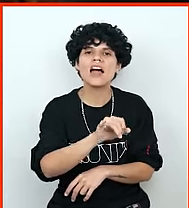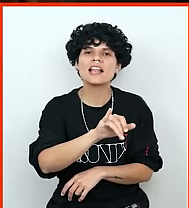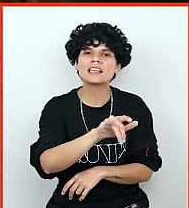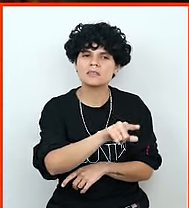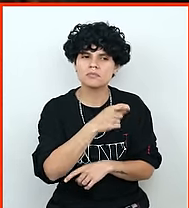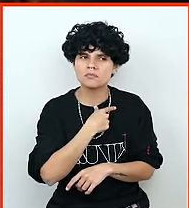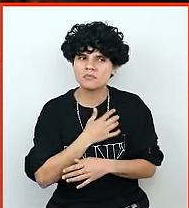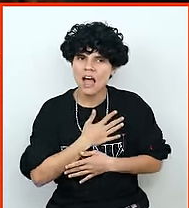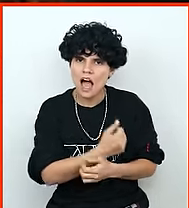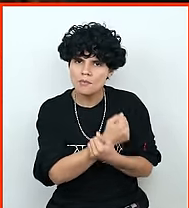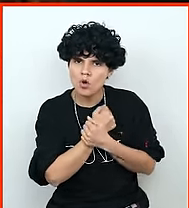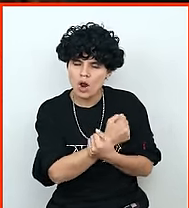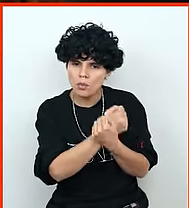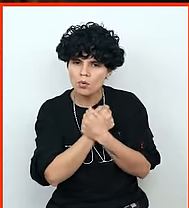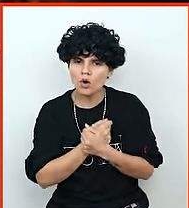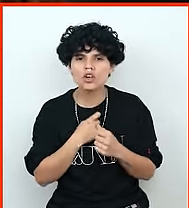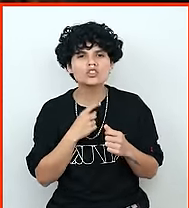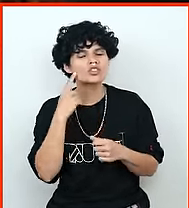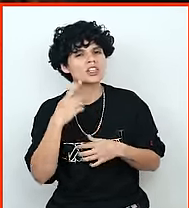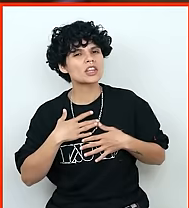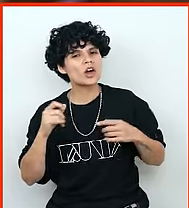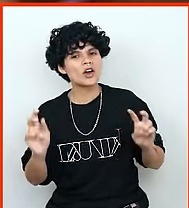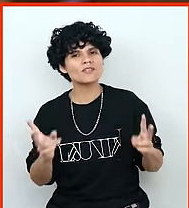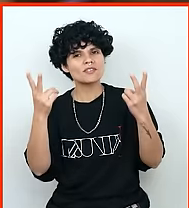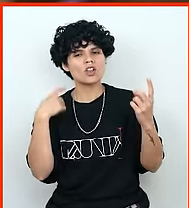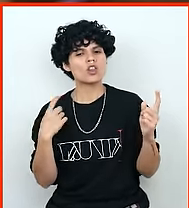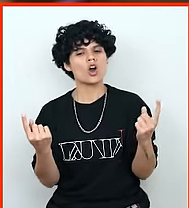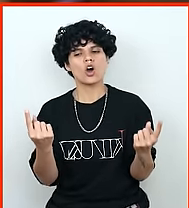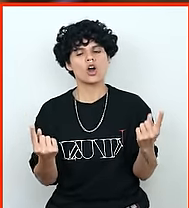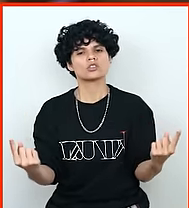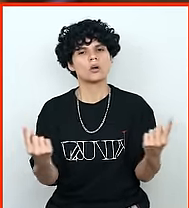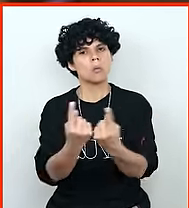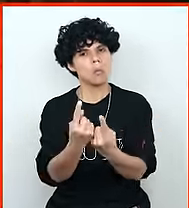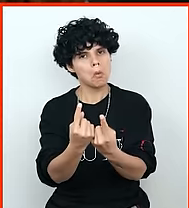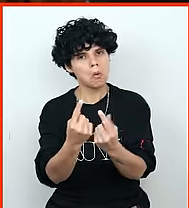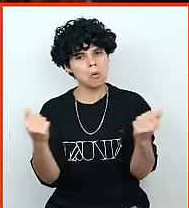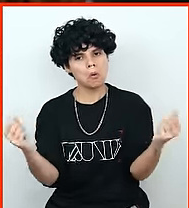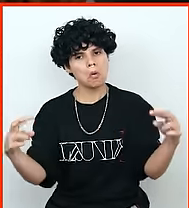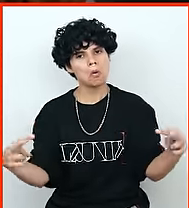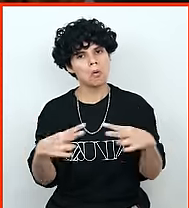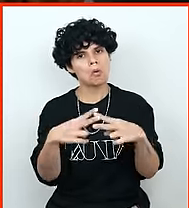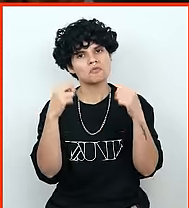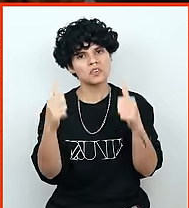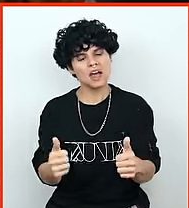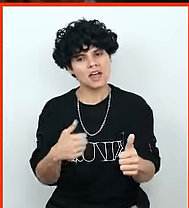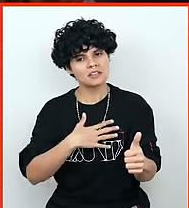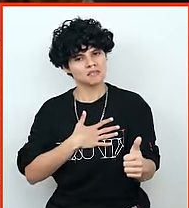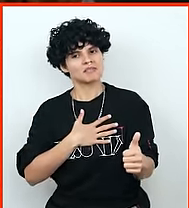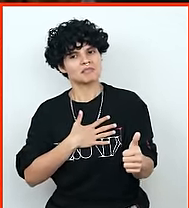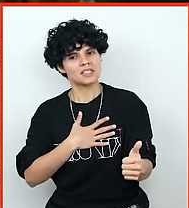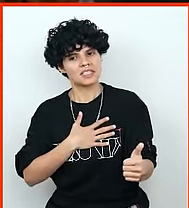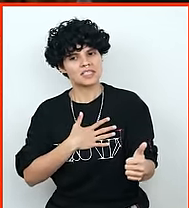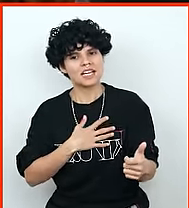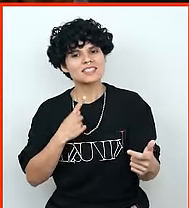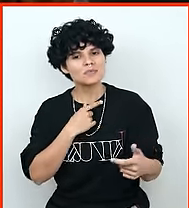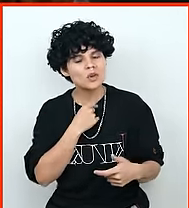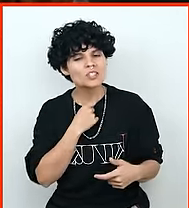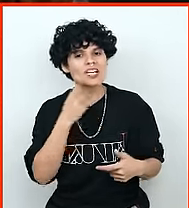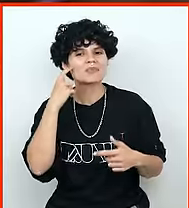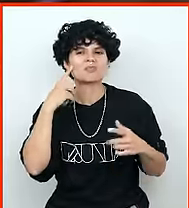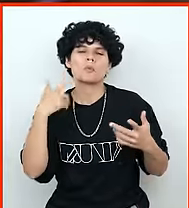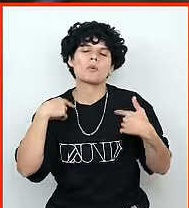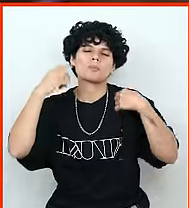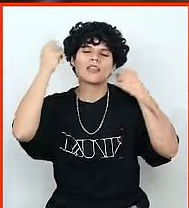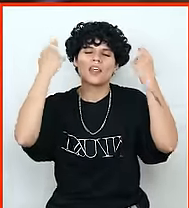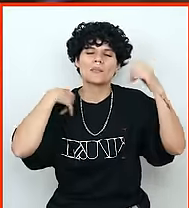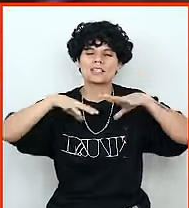quería tanto y la Blanca también. Y como que en ese momento sentí que si hubiese estado vivo el Dalí, se habrían llevado bien. Y de ahí como que mi cabeza explotó y me di cuenta de que la idea